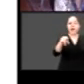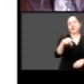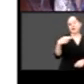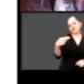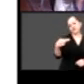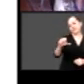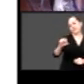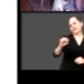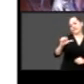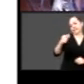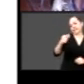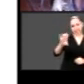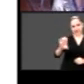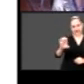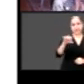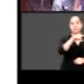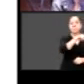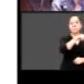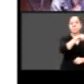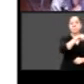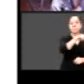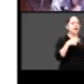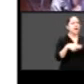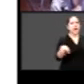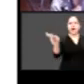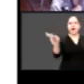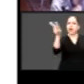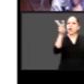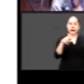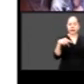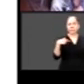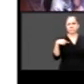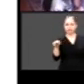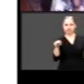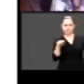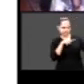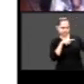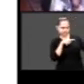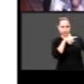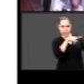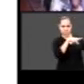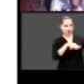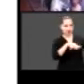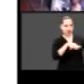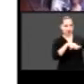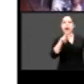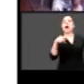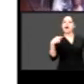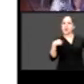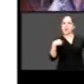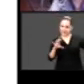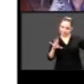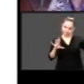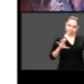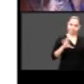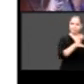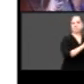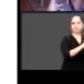llama nuestra atención y nosotros devolvemos esa atención devolvemos el saque digamos